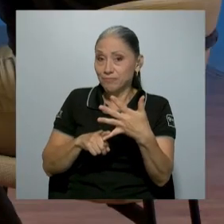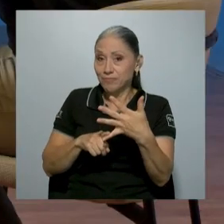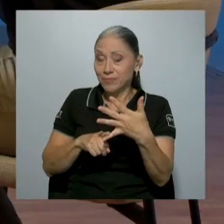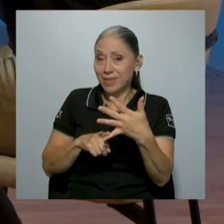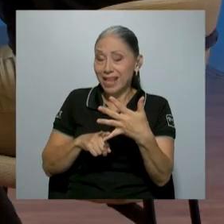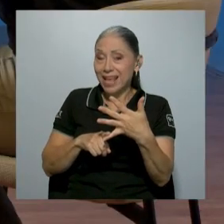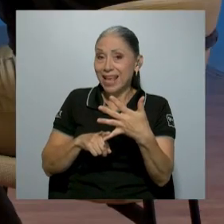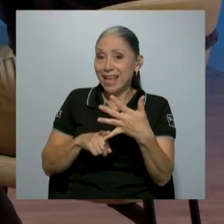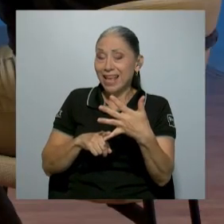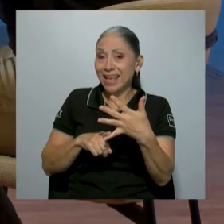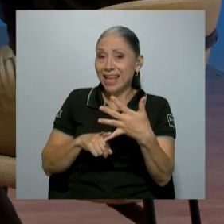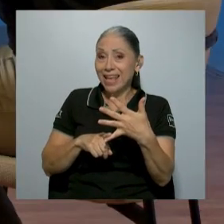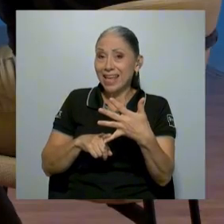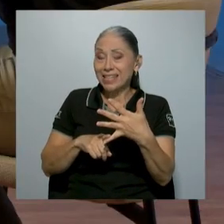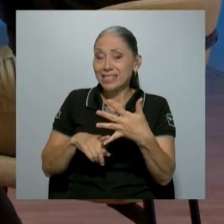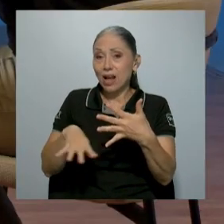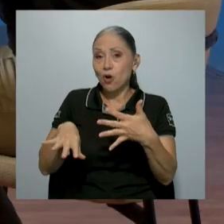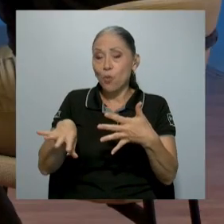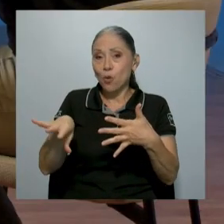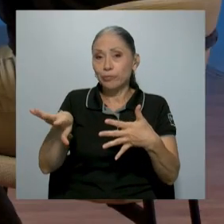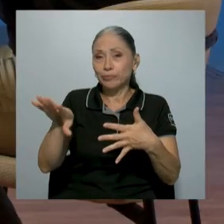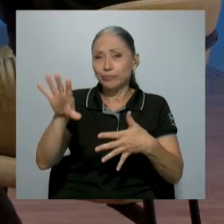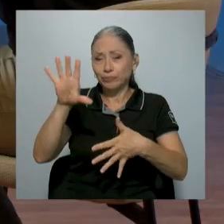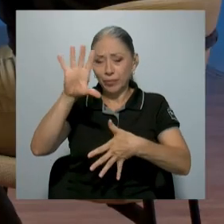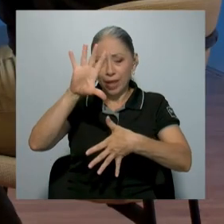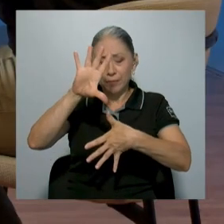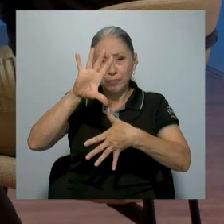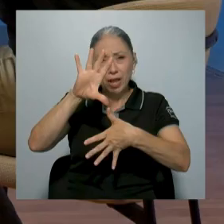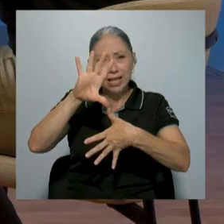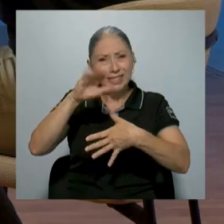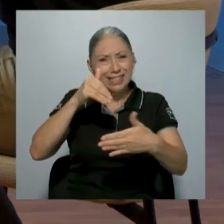trópico de ¿qué es? Cáncer.